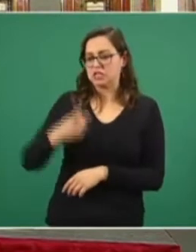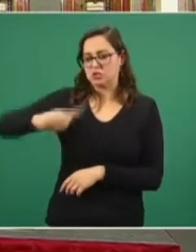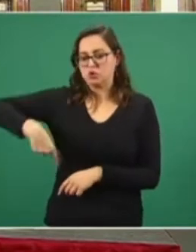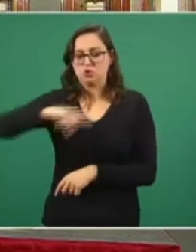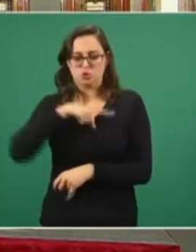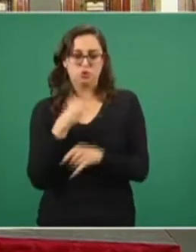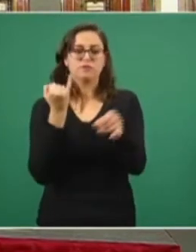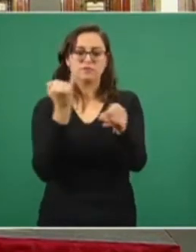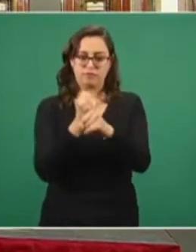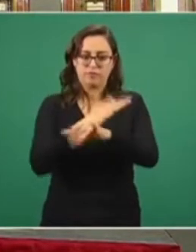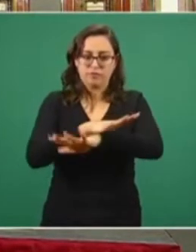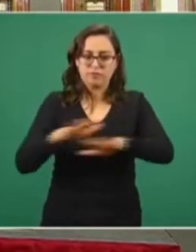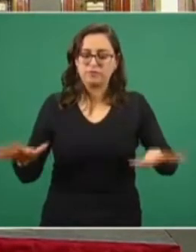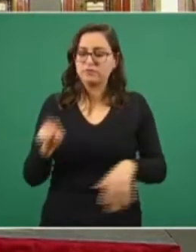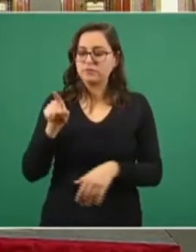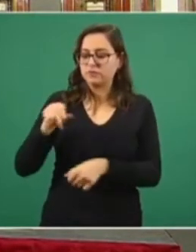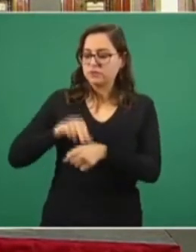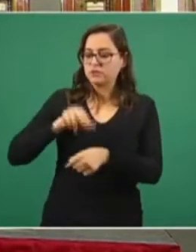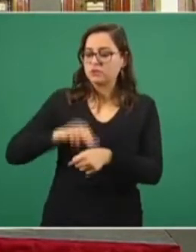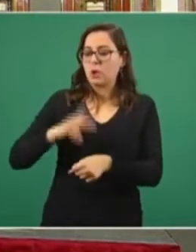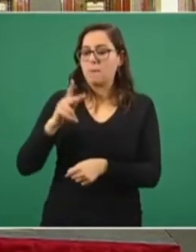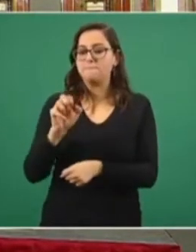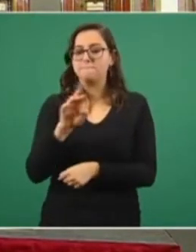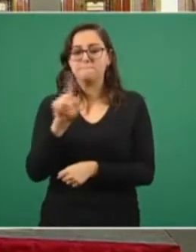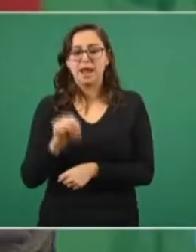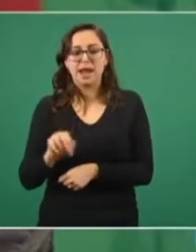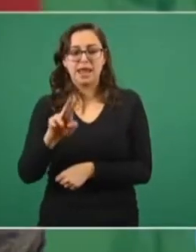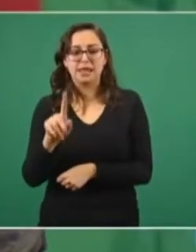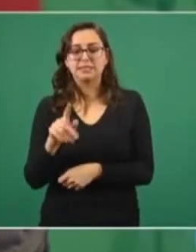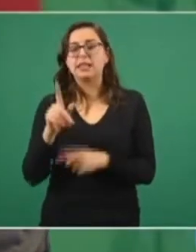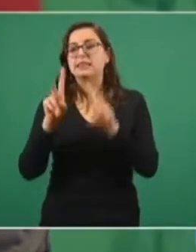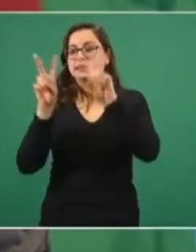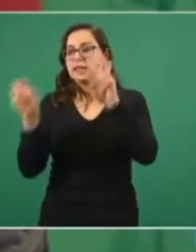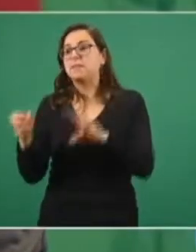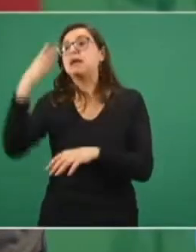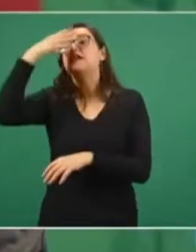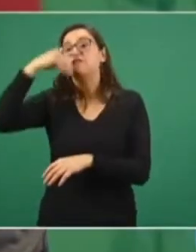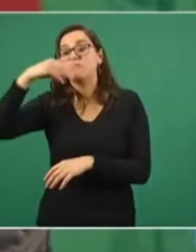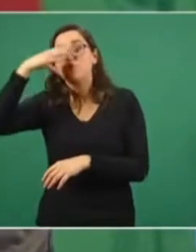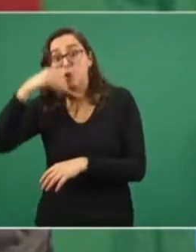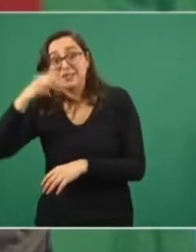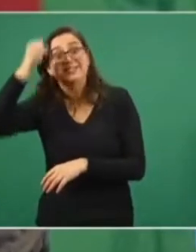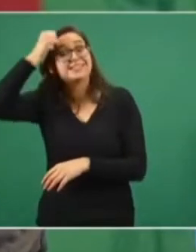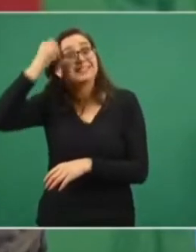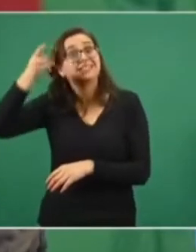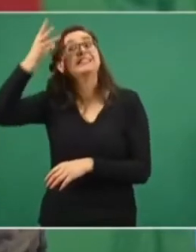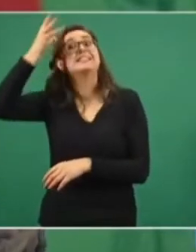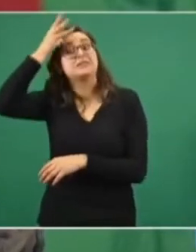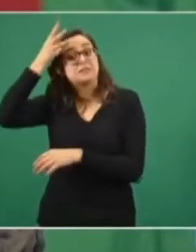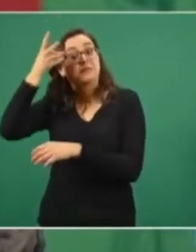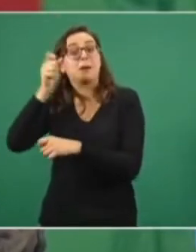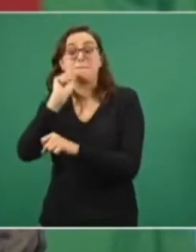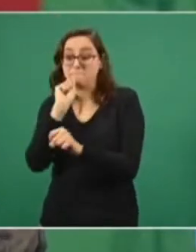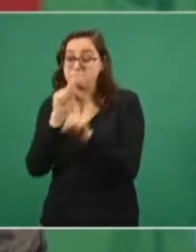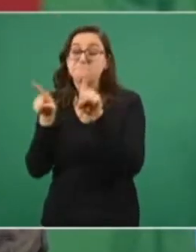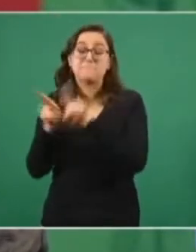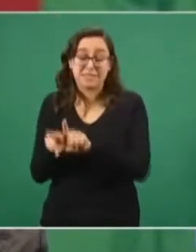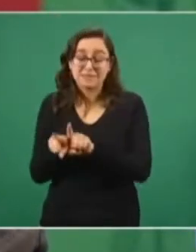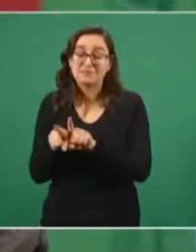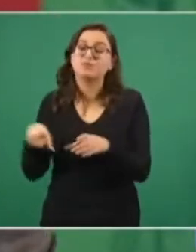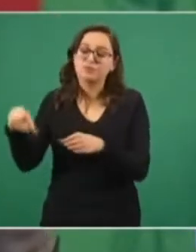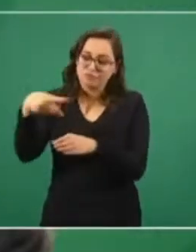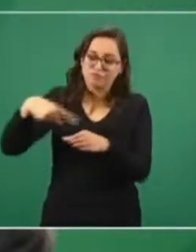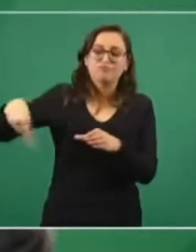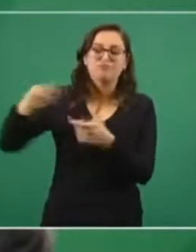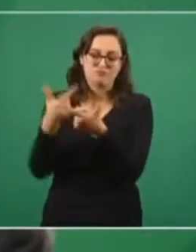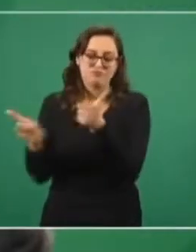trabajo precisamente con el doctor Pérez Padilla sobre influenza y síndrome de Down y documentamos también que en el contexto de la pandemia de influenza